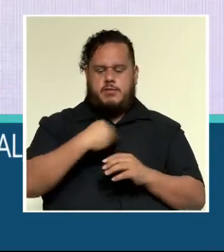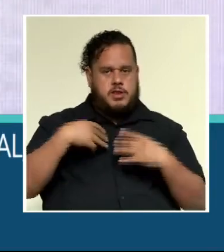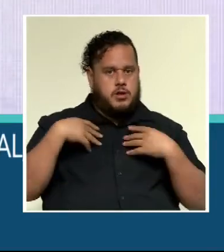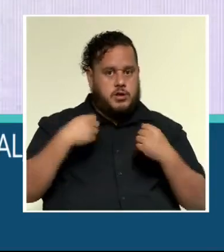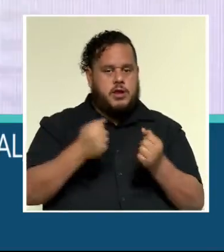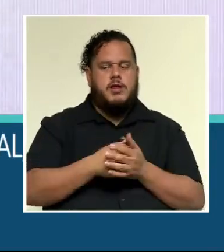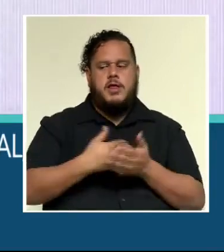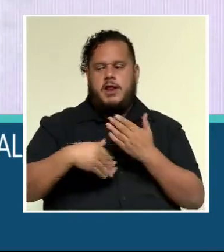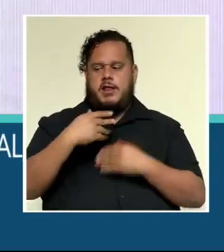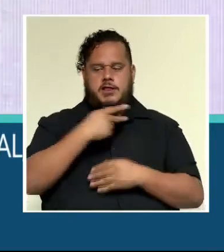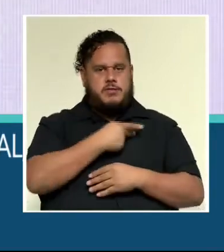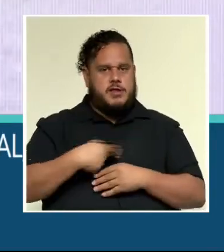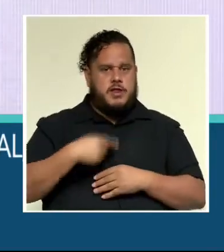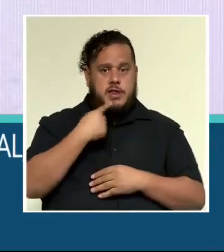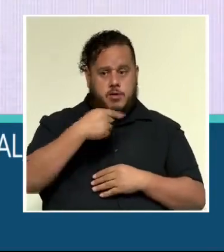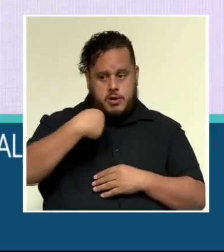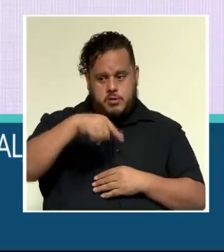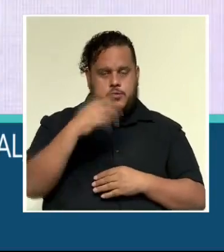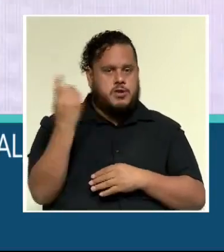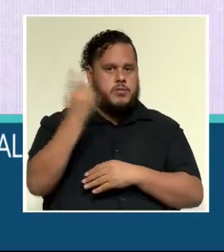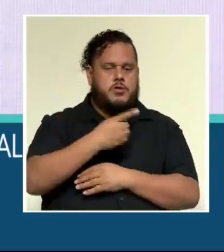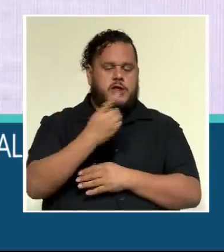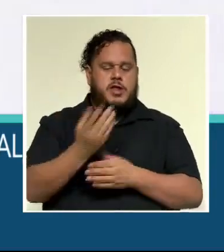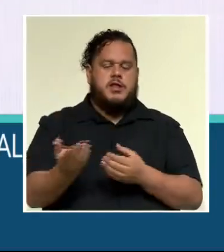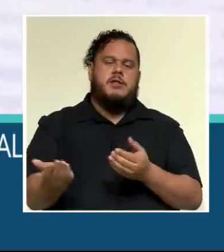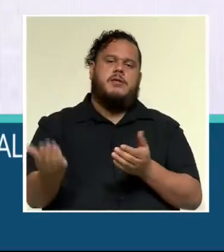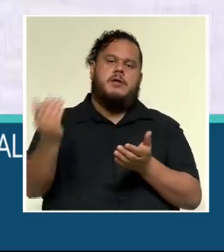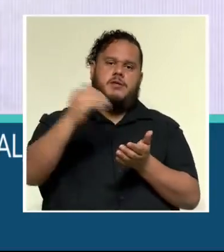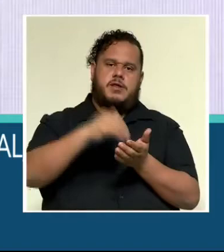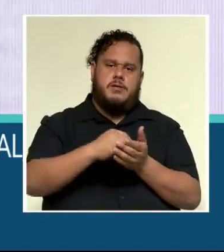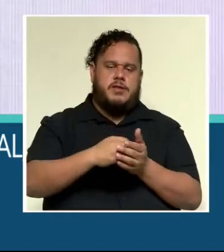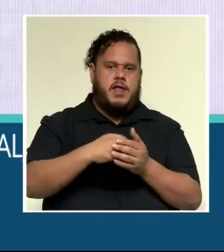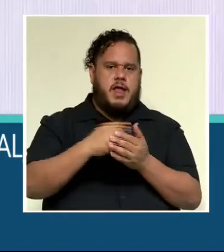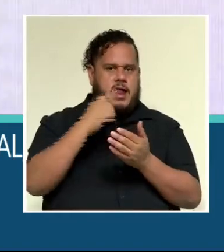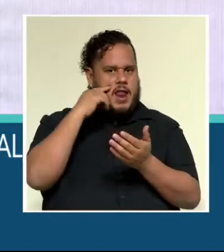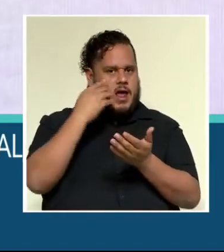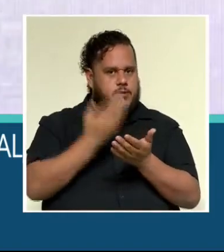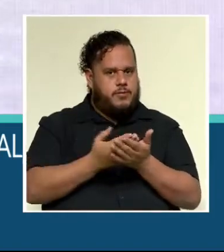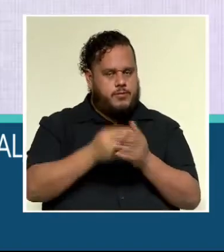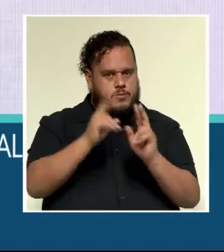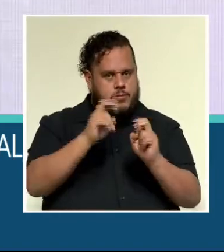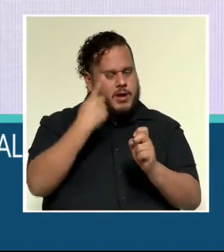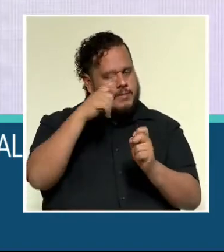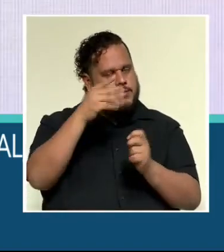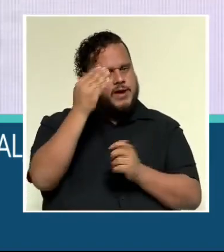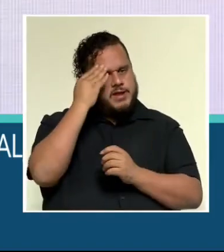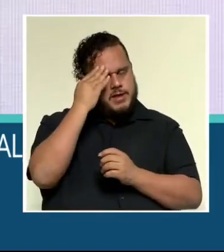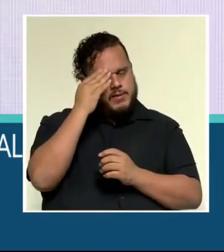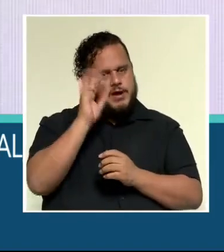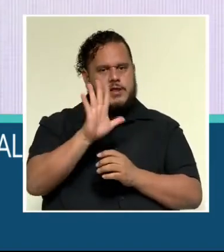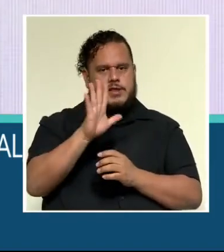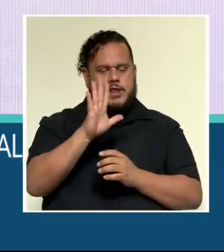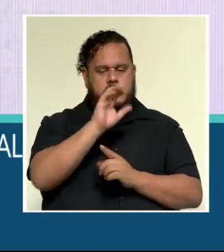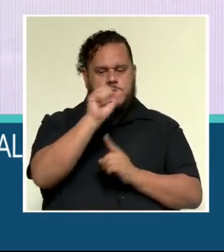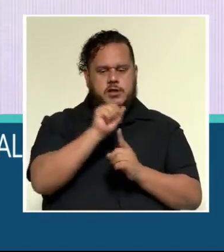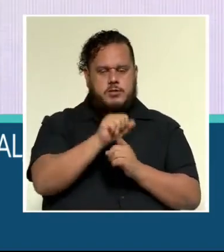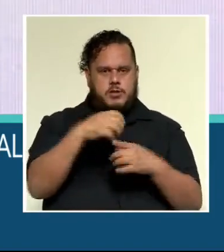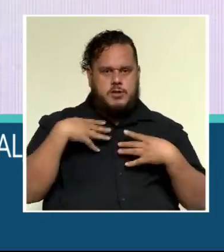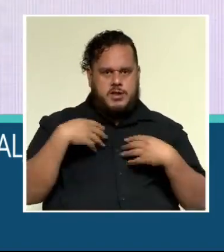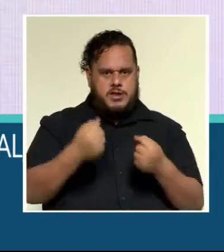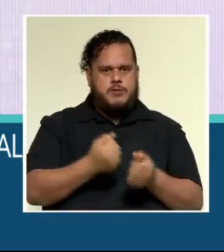expresidente aseguró que en los próximos días se volverá a realizar la prueba para tener mayor certeza de su estado de salud.